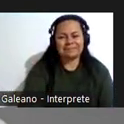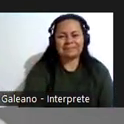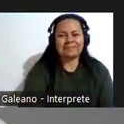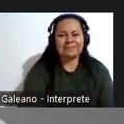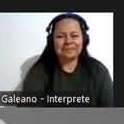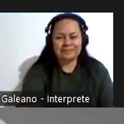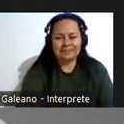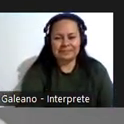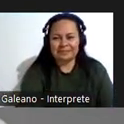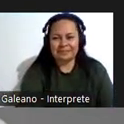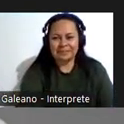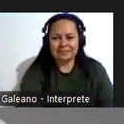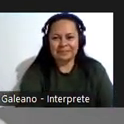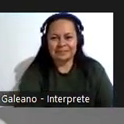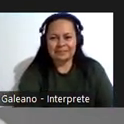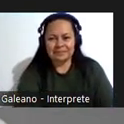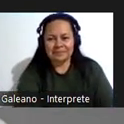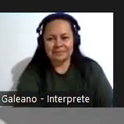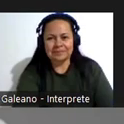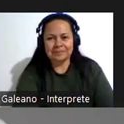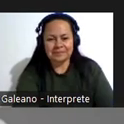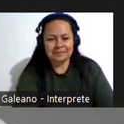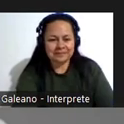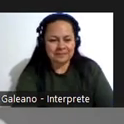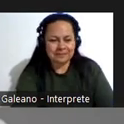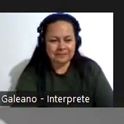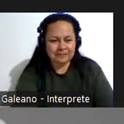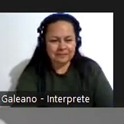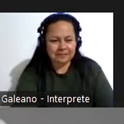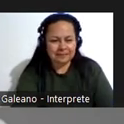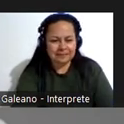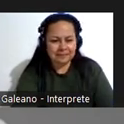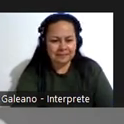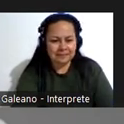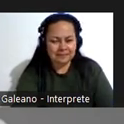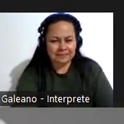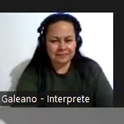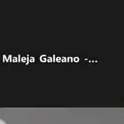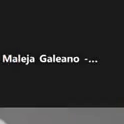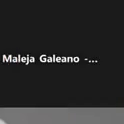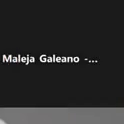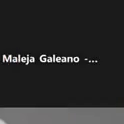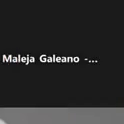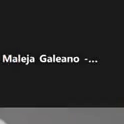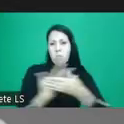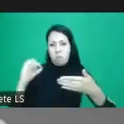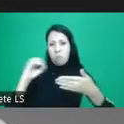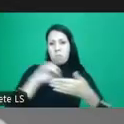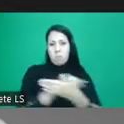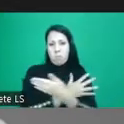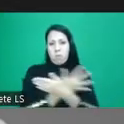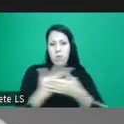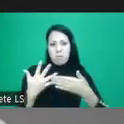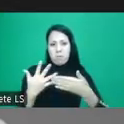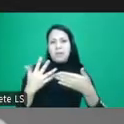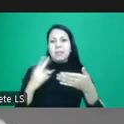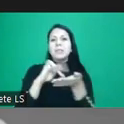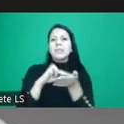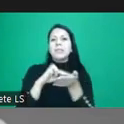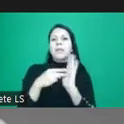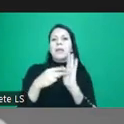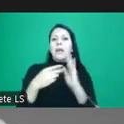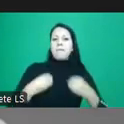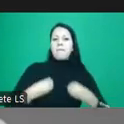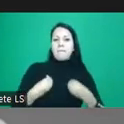Listo. Entonces, ya tenemos la primera parte de nuestro poema o nuestra carta. Habito en este cuello